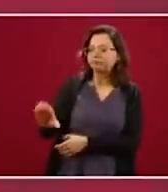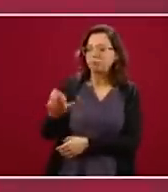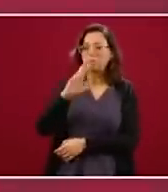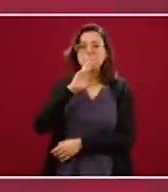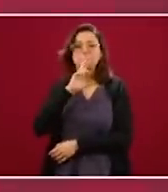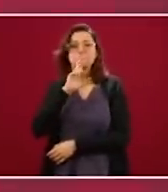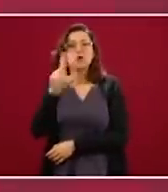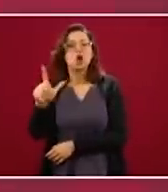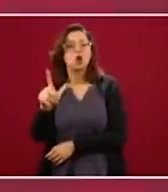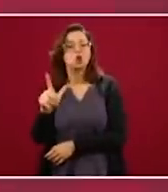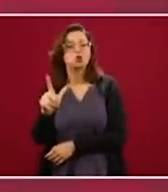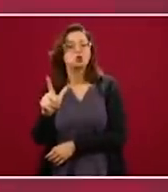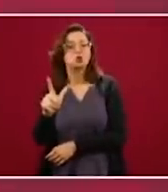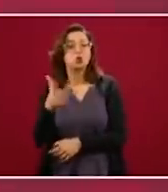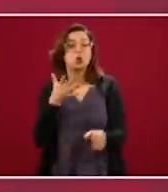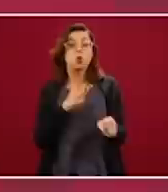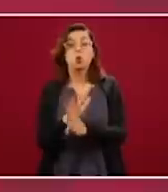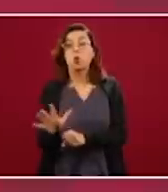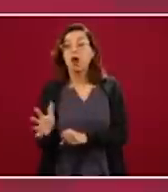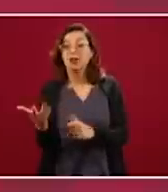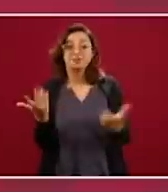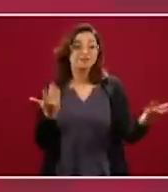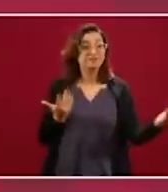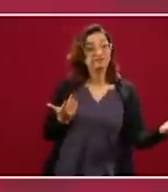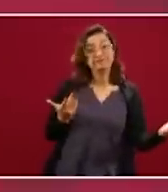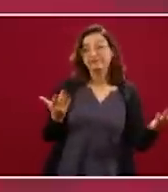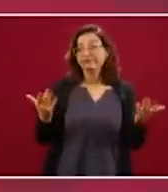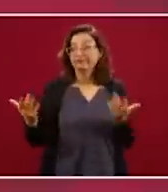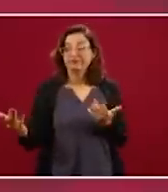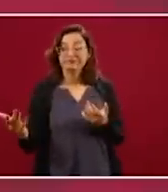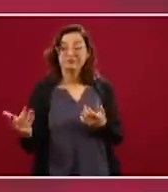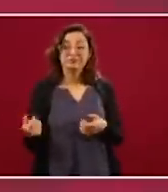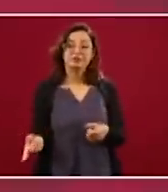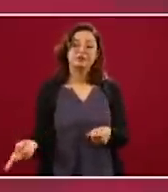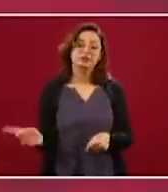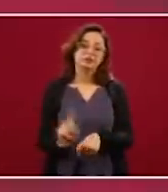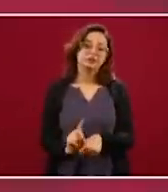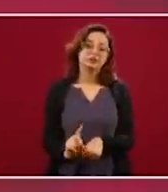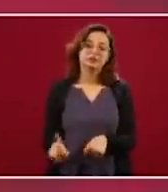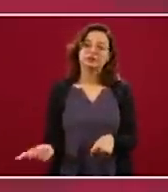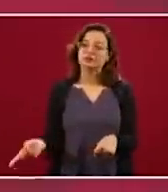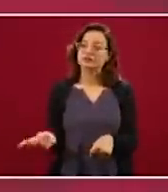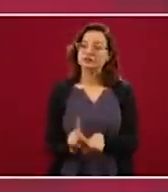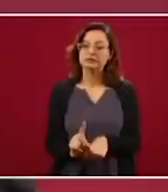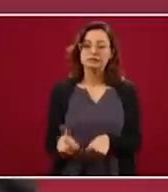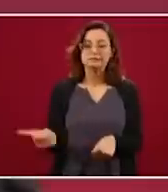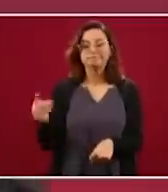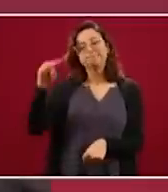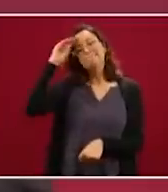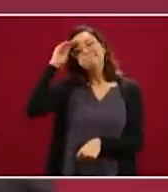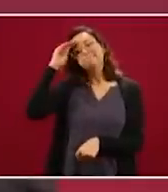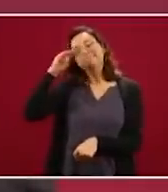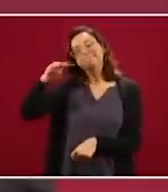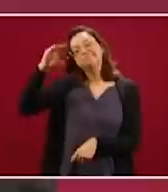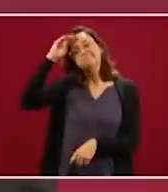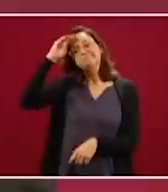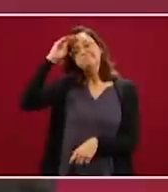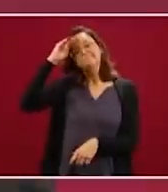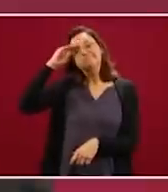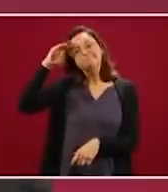Esto es lo que todos los días nos planteamos.